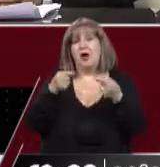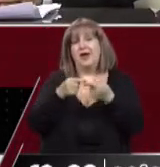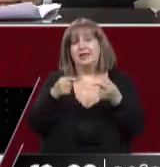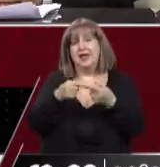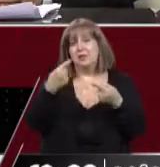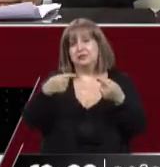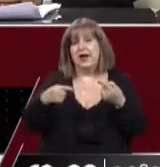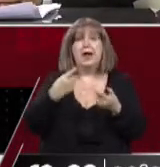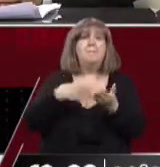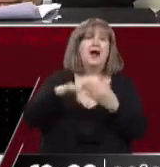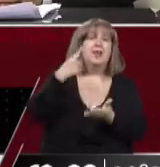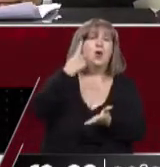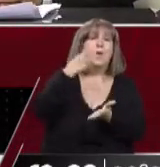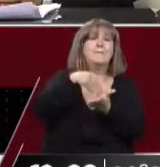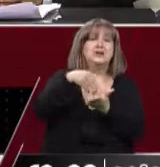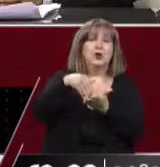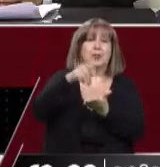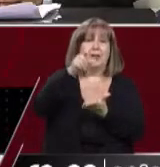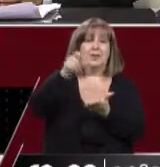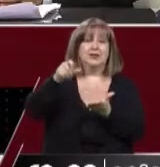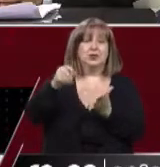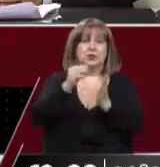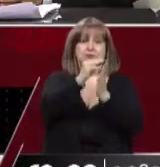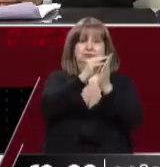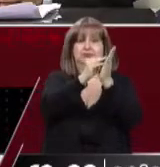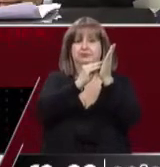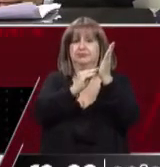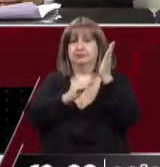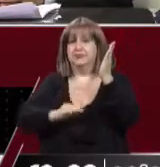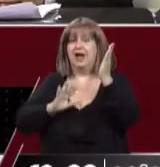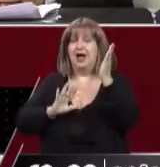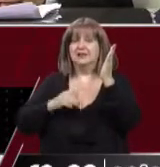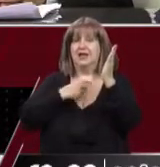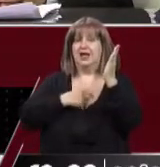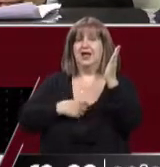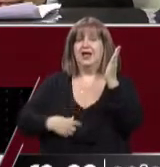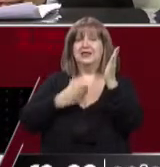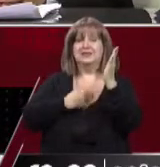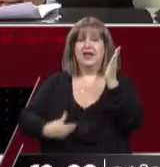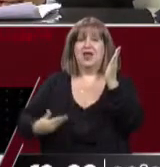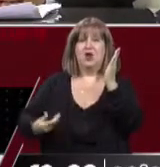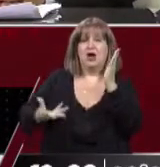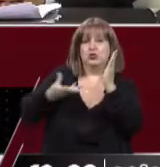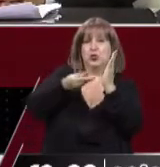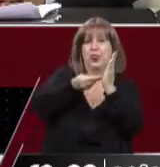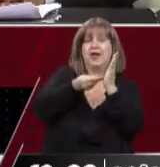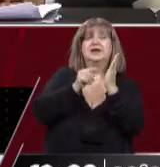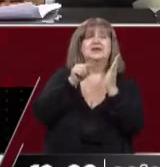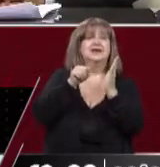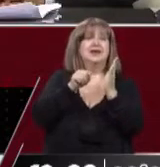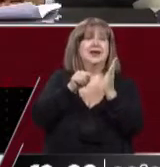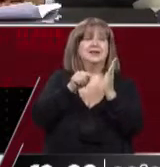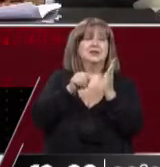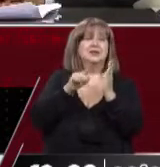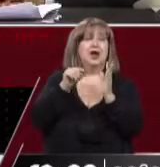grande. Hay más de 1 millón de personas en esta gran cantidad de ayuda que hace el Estado. Pero hoy se fueron conociendo más detalles de aquello que